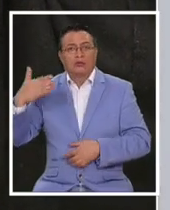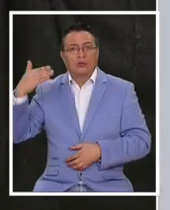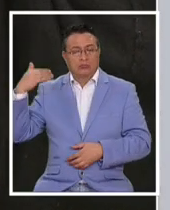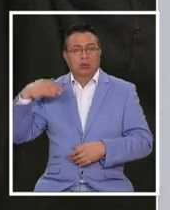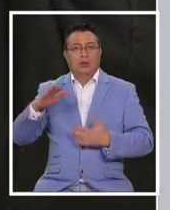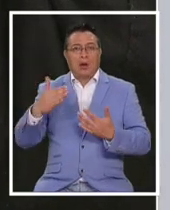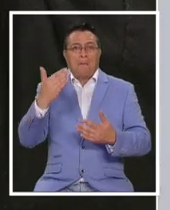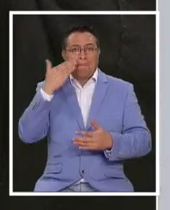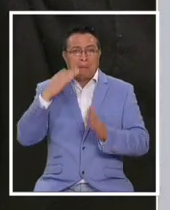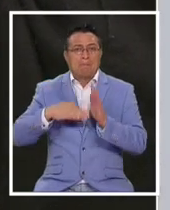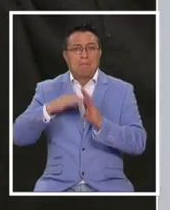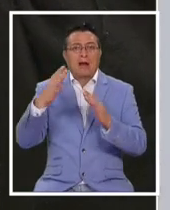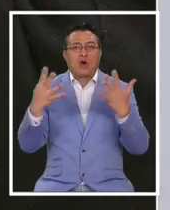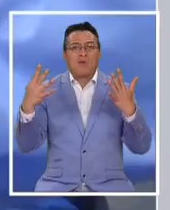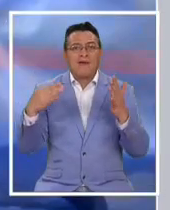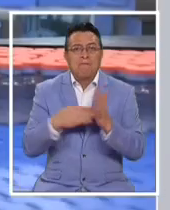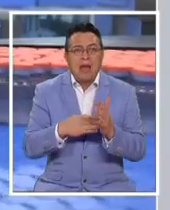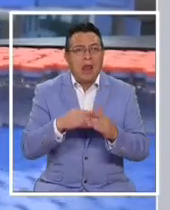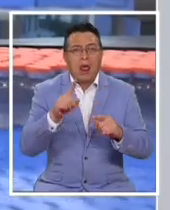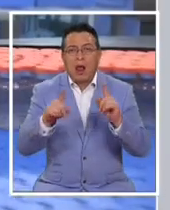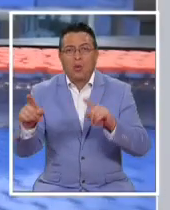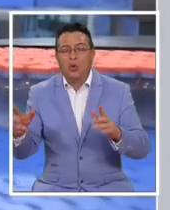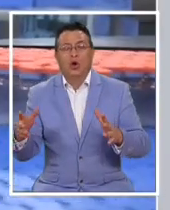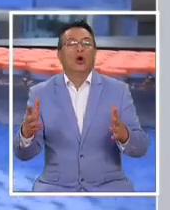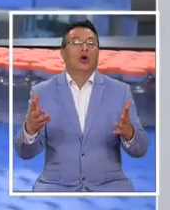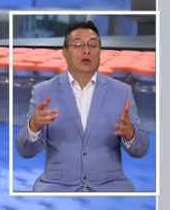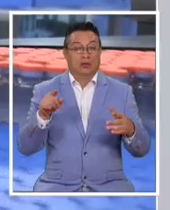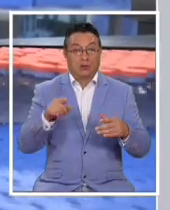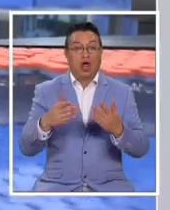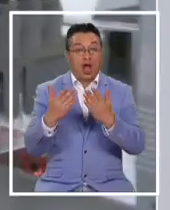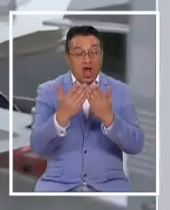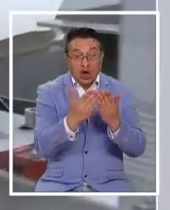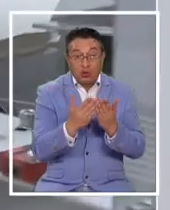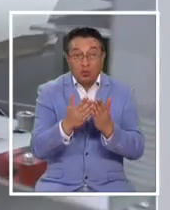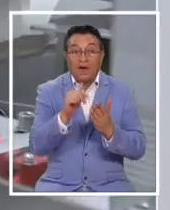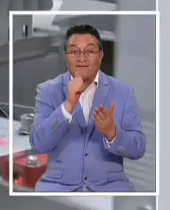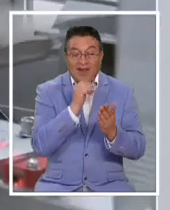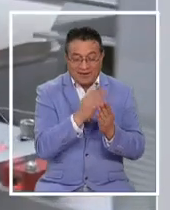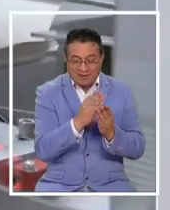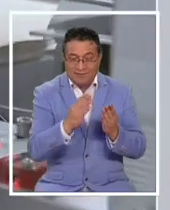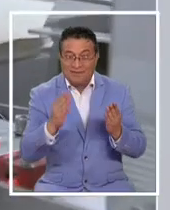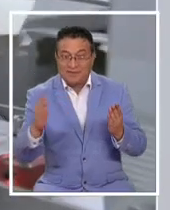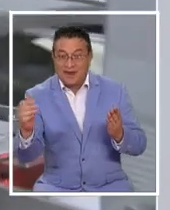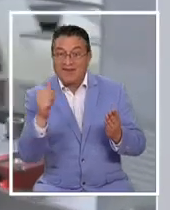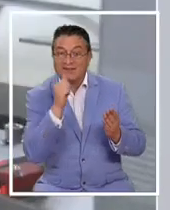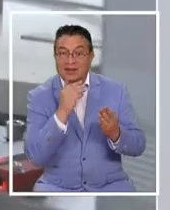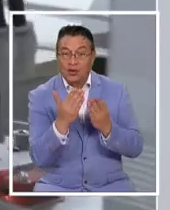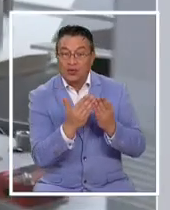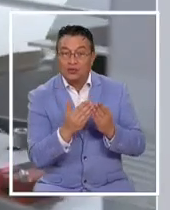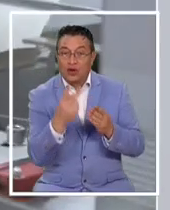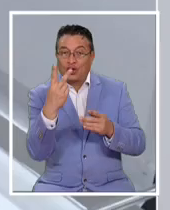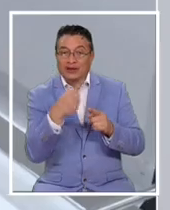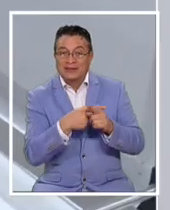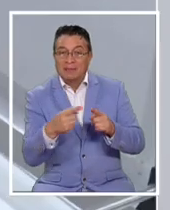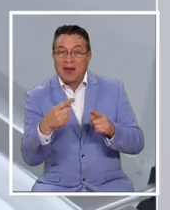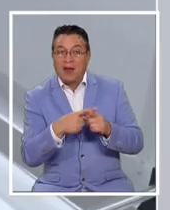jornadas en las cuales hemos tenido más de 9.000 contagiados. Entiendo que el estudio no se alcanza a hacer en este periodo de tiempo de estas últimas 2 semanas.